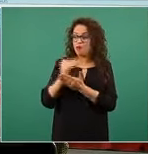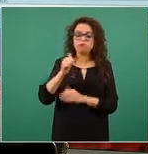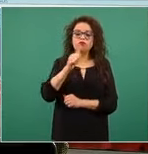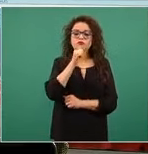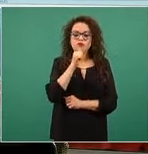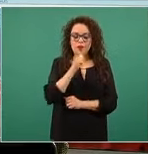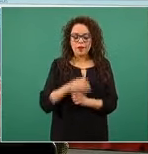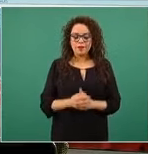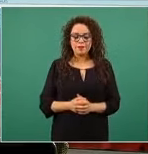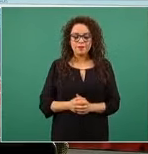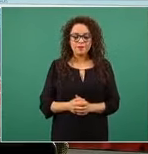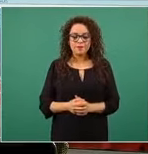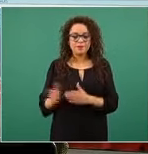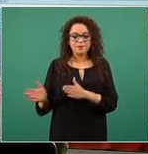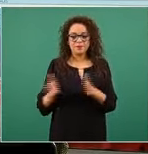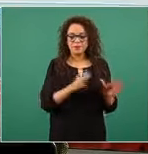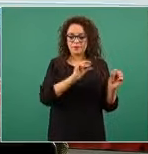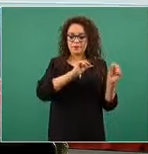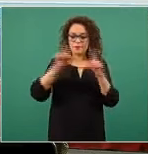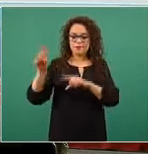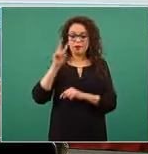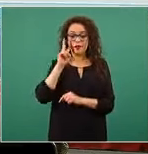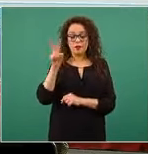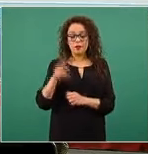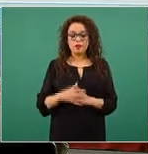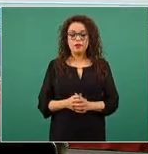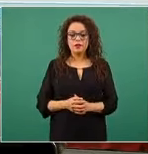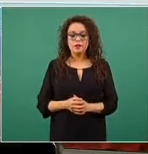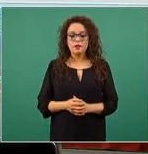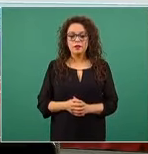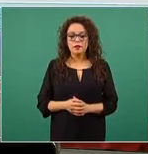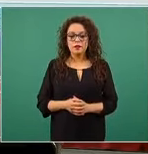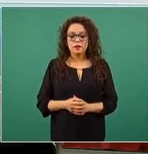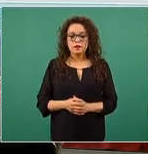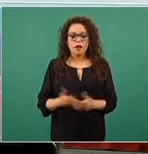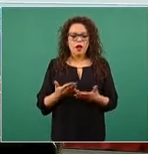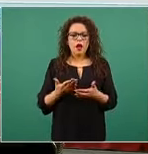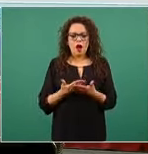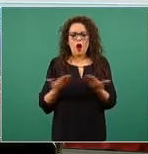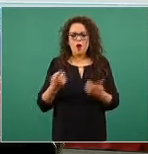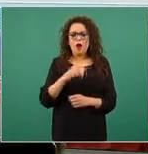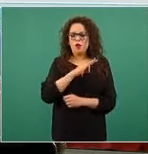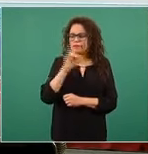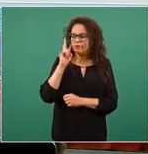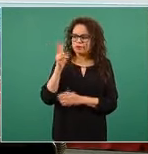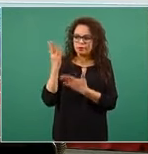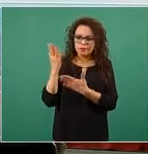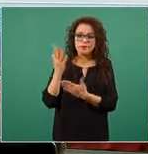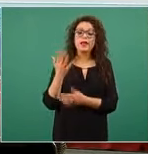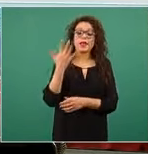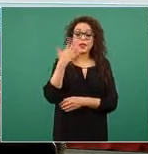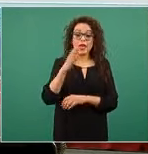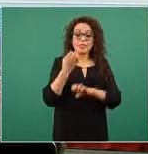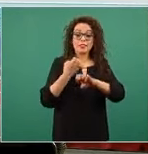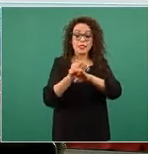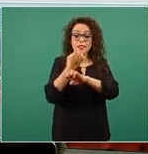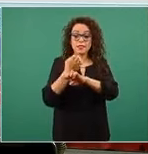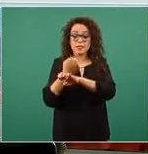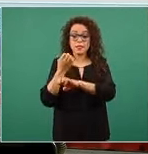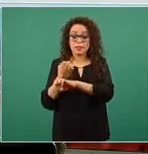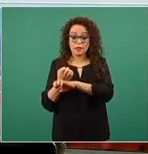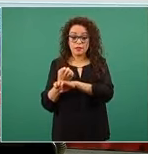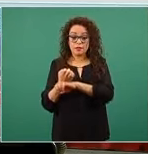a las siguientes diapositivas, en donde entonces ahora vamos a observar cuáles son estas 10 entidades que